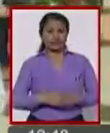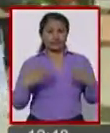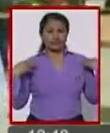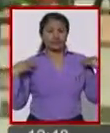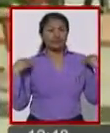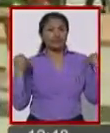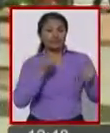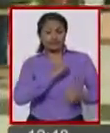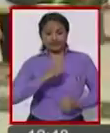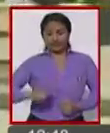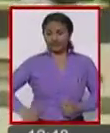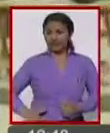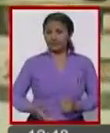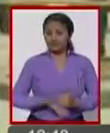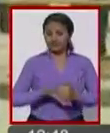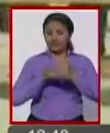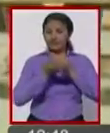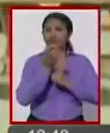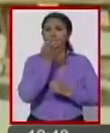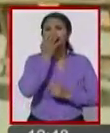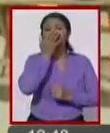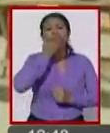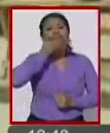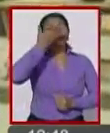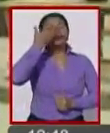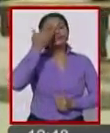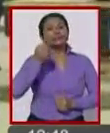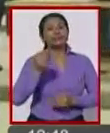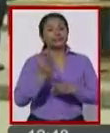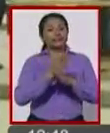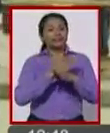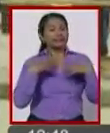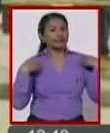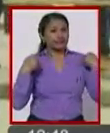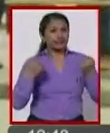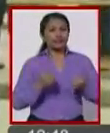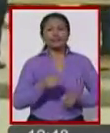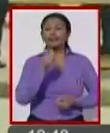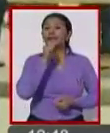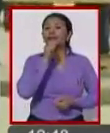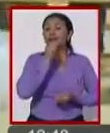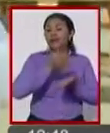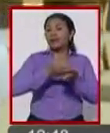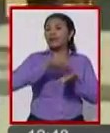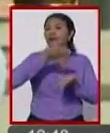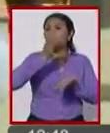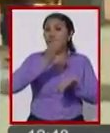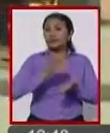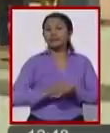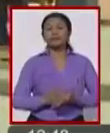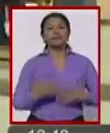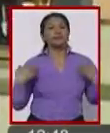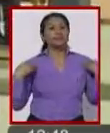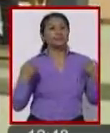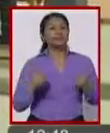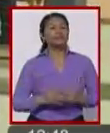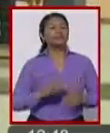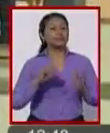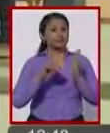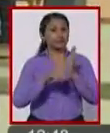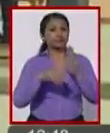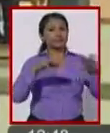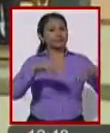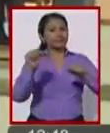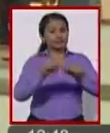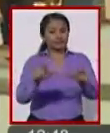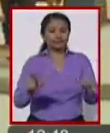de la Alcaldía y también de bomberos, quienes les administraron oxígeno para que ellos se puedan recuperar. Les dieron agua también para que ellos pudieran recuperar sus energías y también